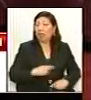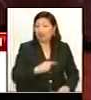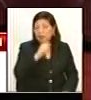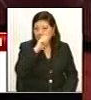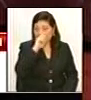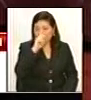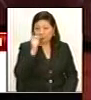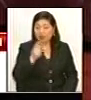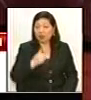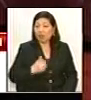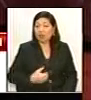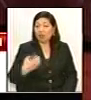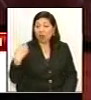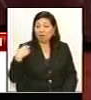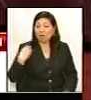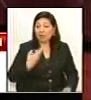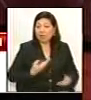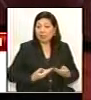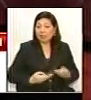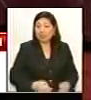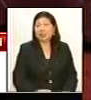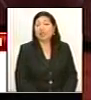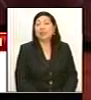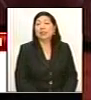la oficina de finanzas,